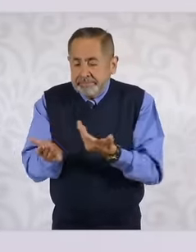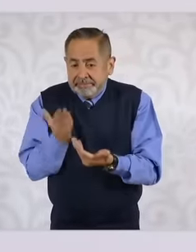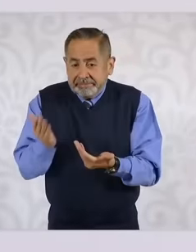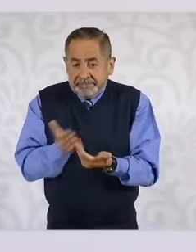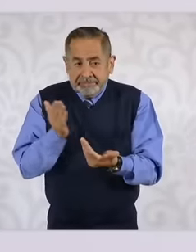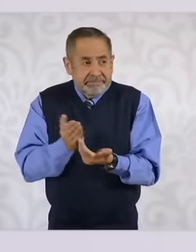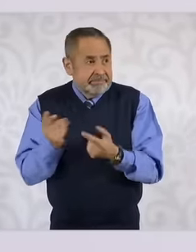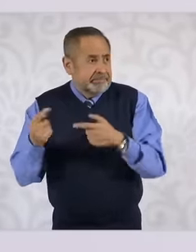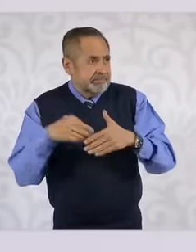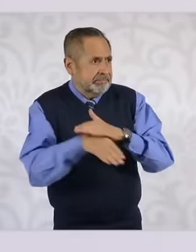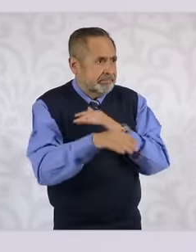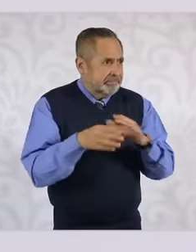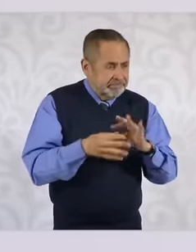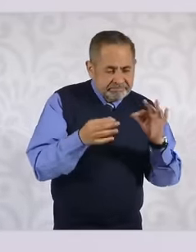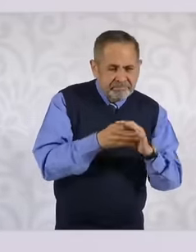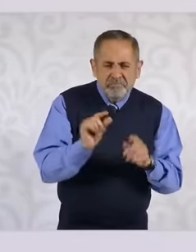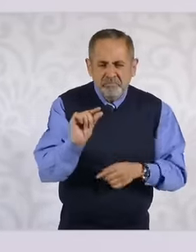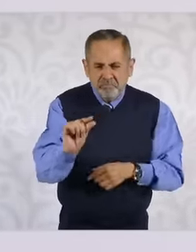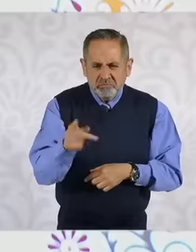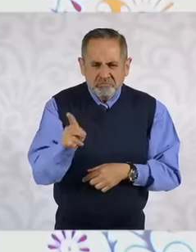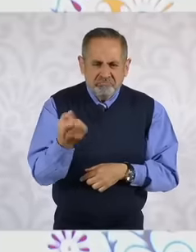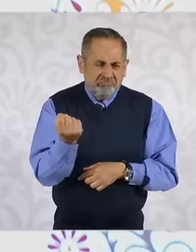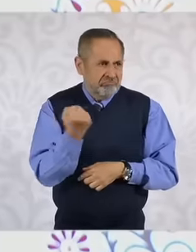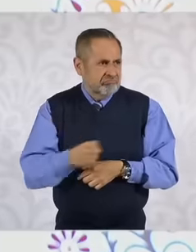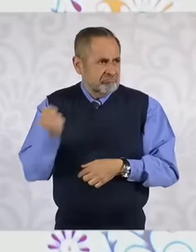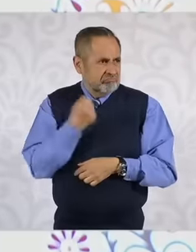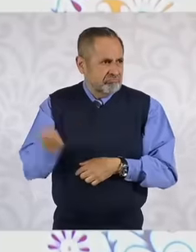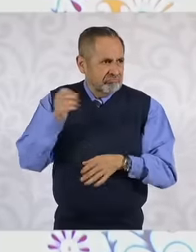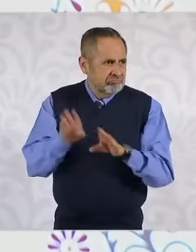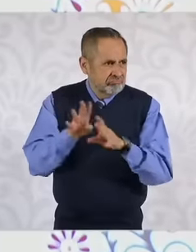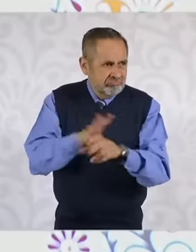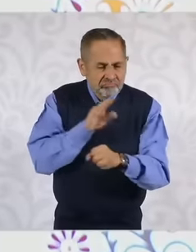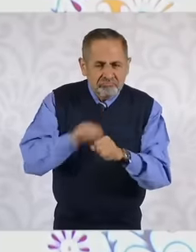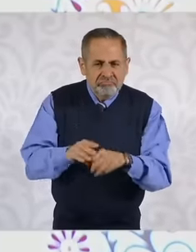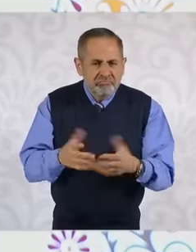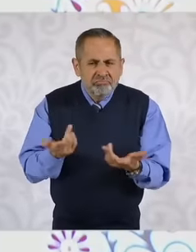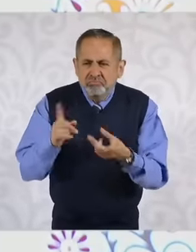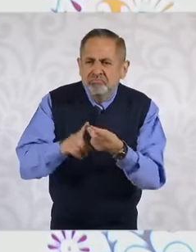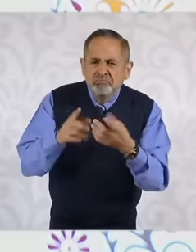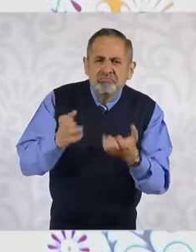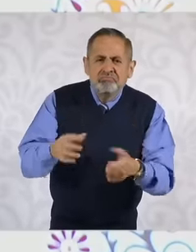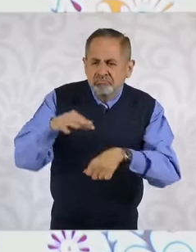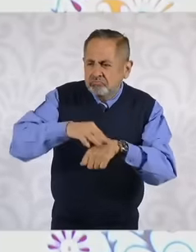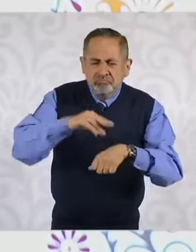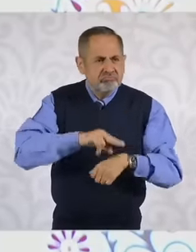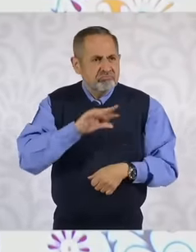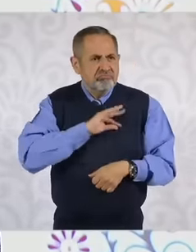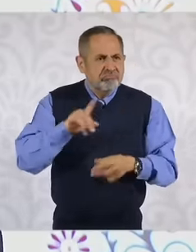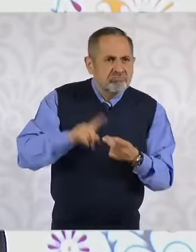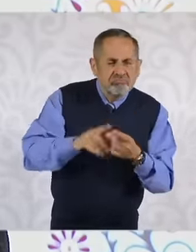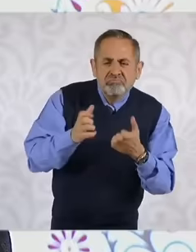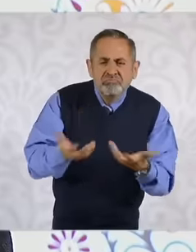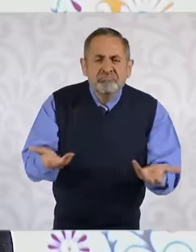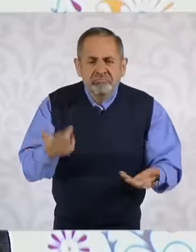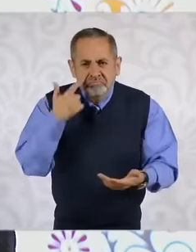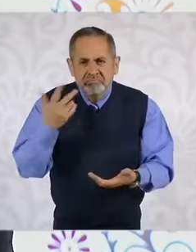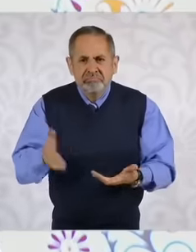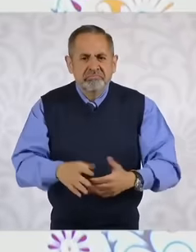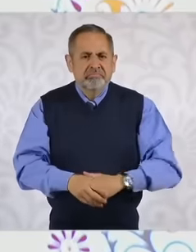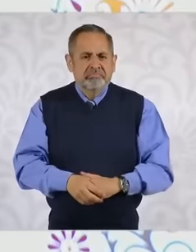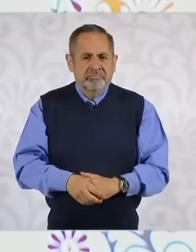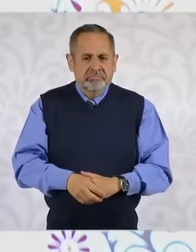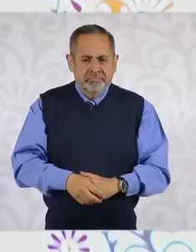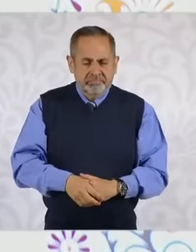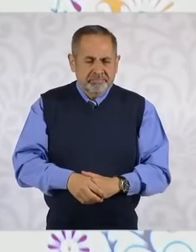esto, muy poquitos pero muy buenos. Y luego entonces, ¿y dónde están los médicos especialistas que requiere el país? Entonces